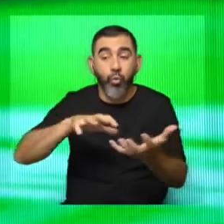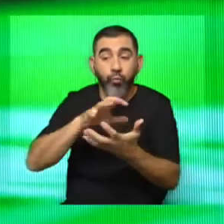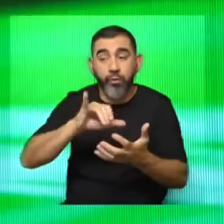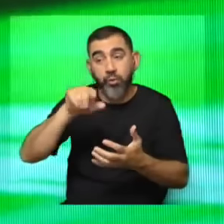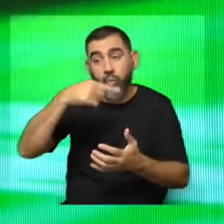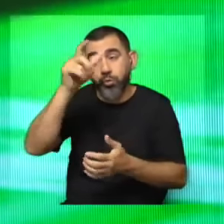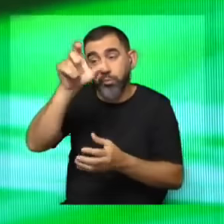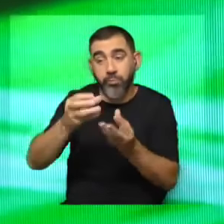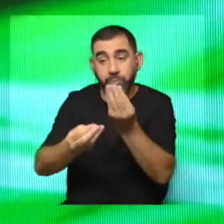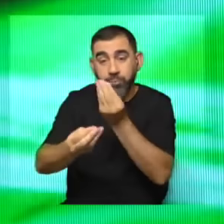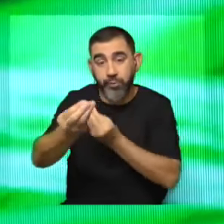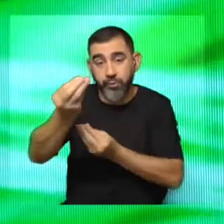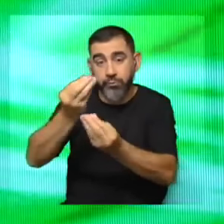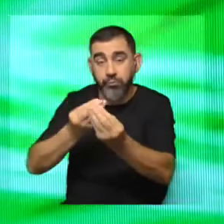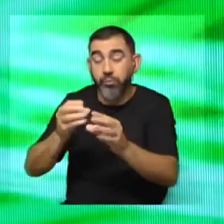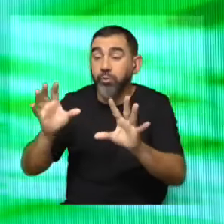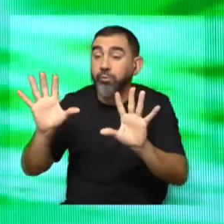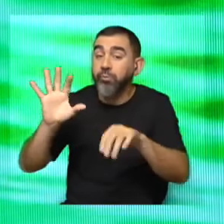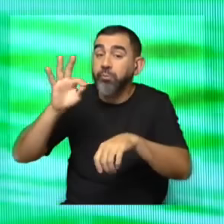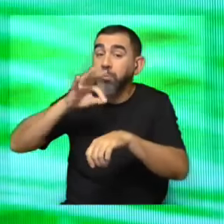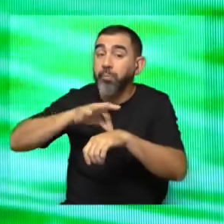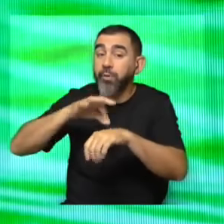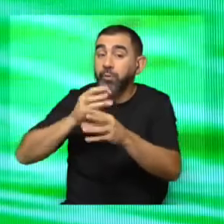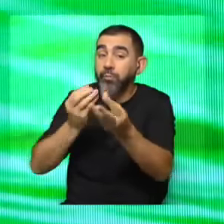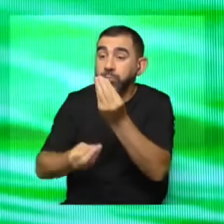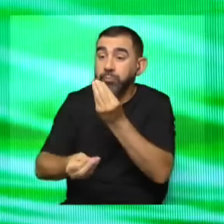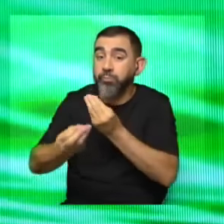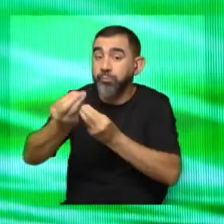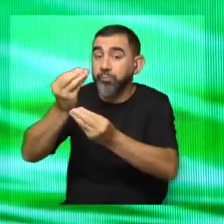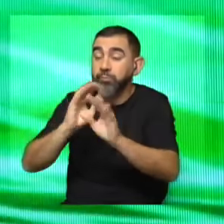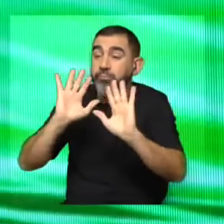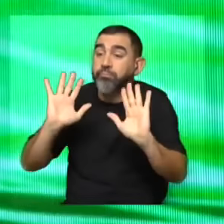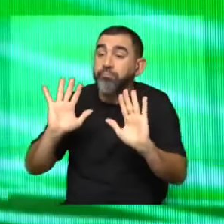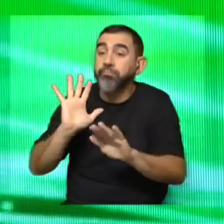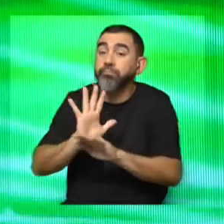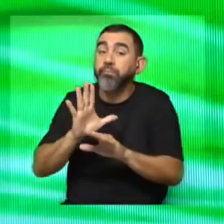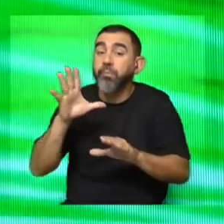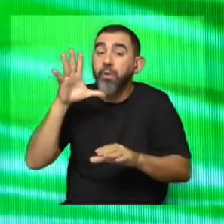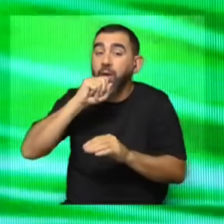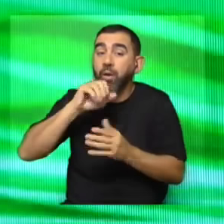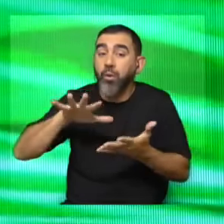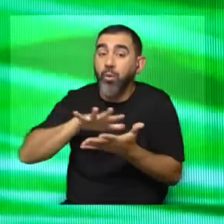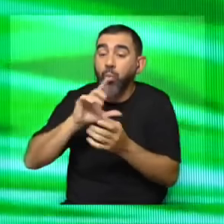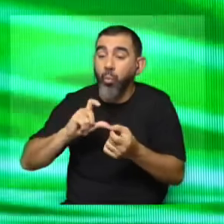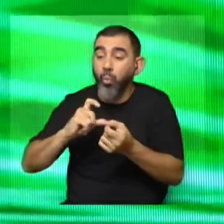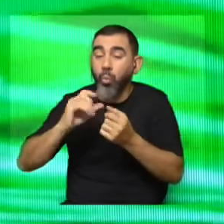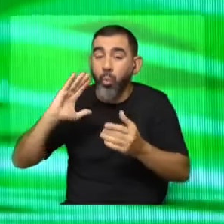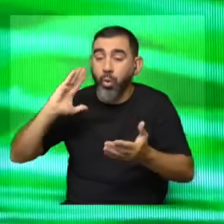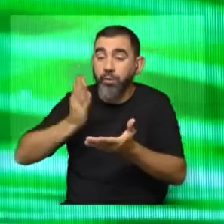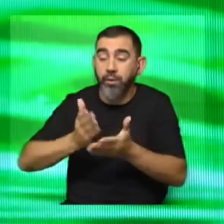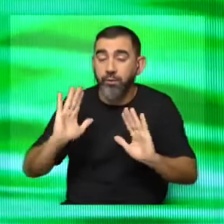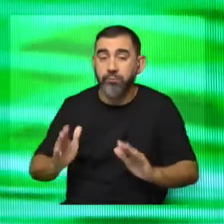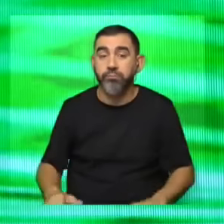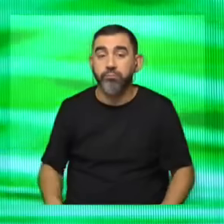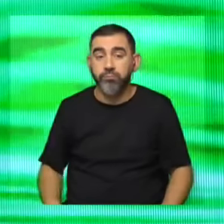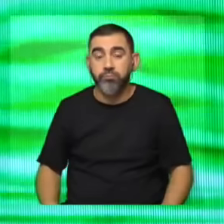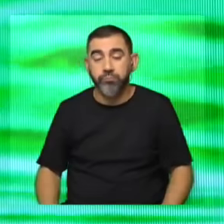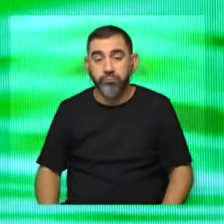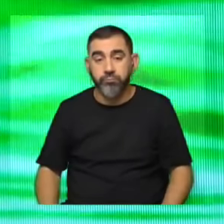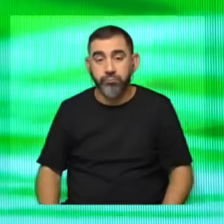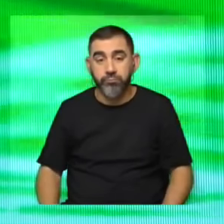el colega que lo ocupe deberá este deberá someterse al digamos a las sanciones gremiales que puedan existir lo cual no quiere